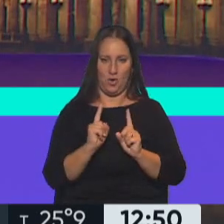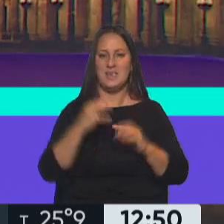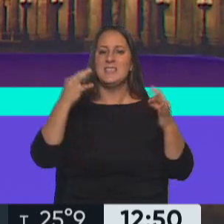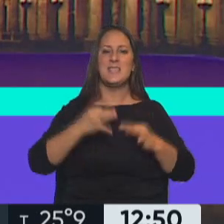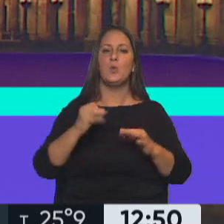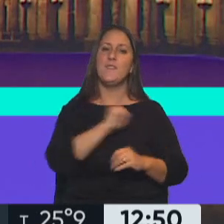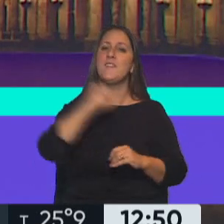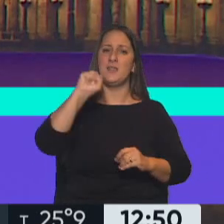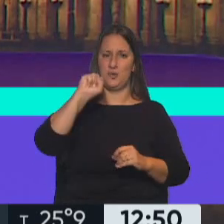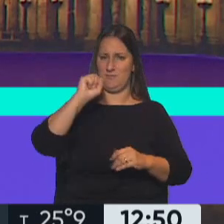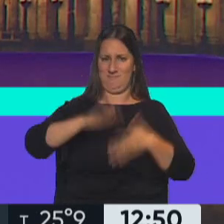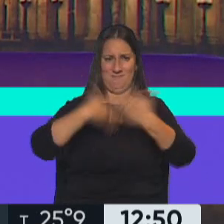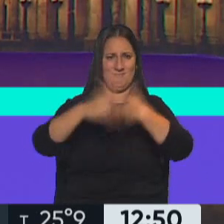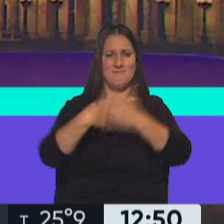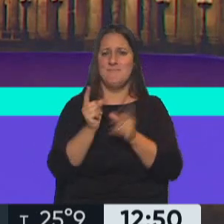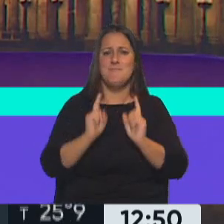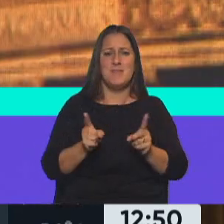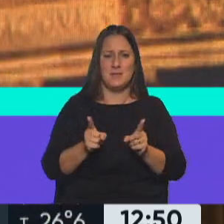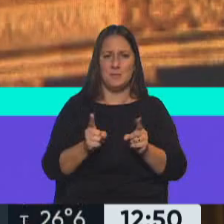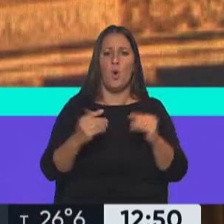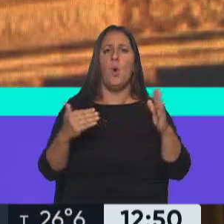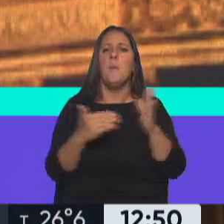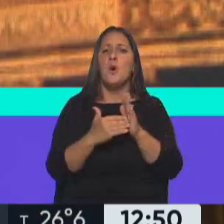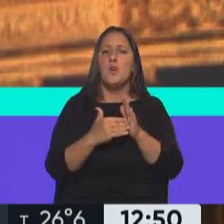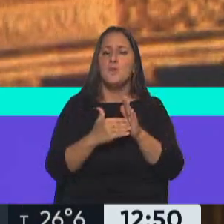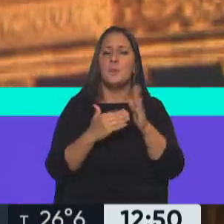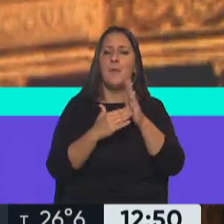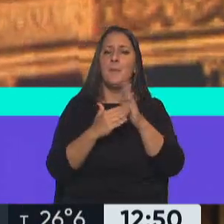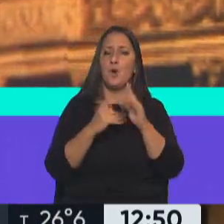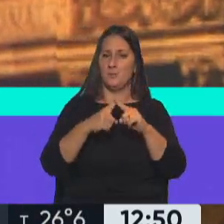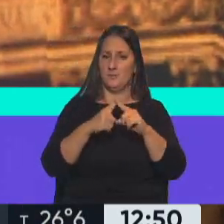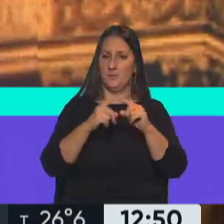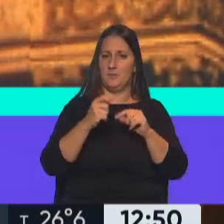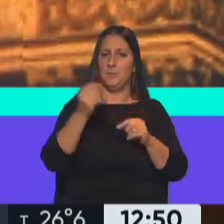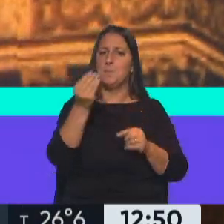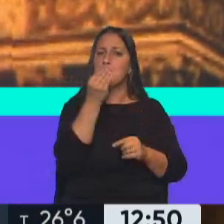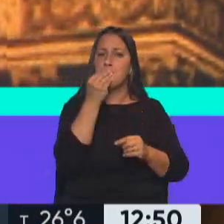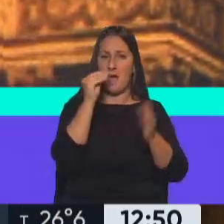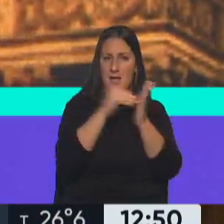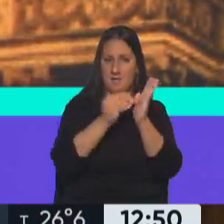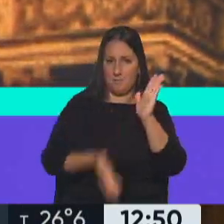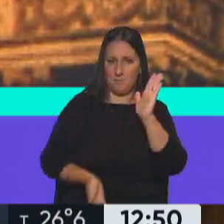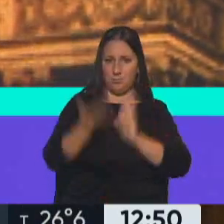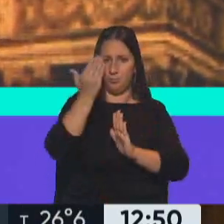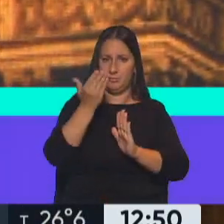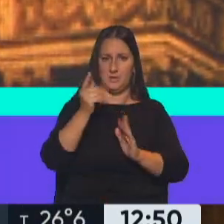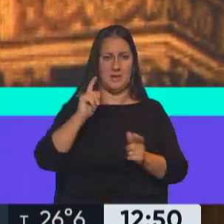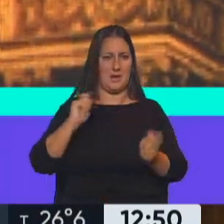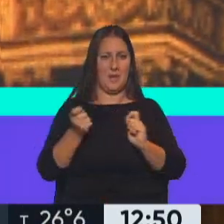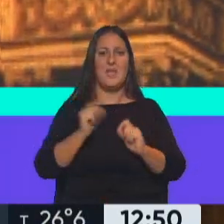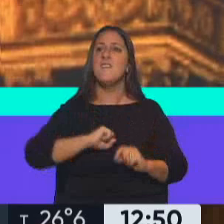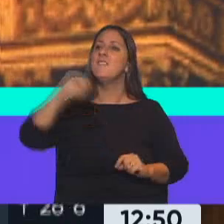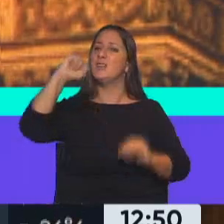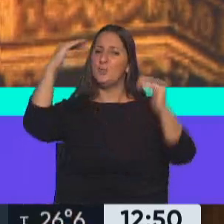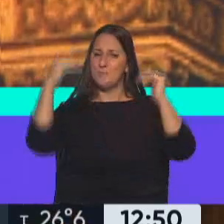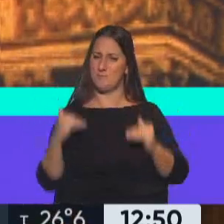inflación siga igual según lo que está pasando ahora en materia de el aumento del precio de los alimentos. Ha cambiado el escenario, dudo que la inflación baje,